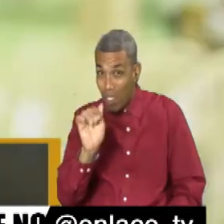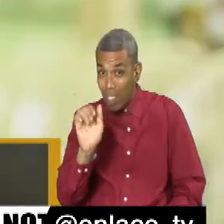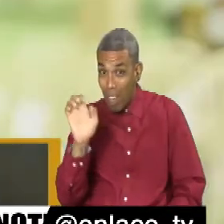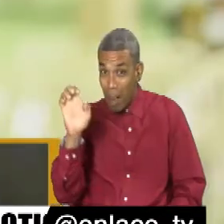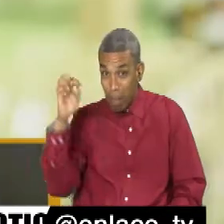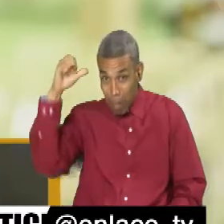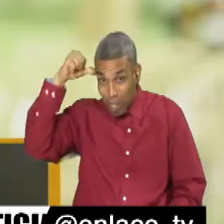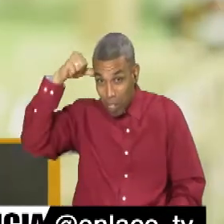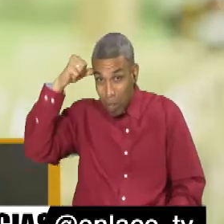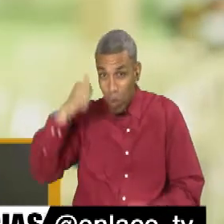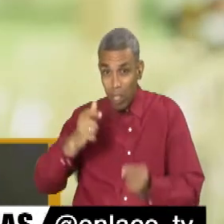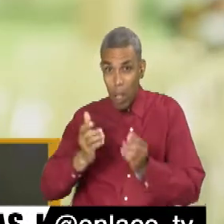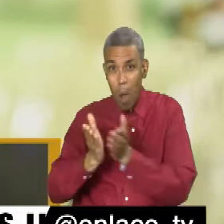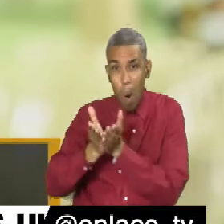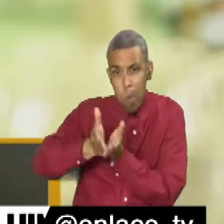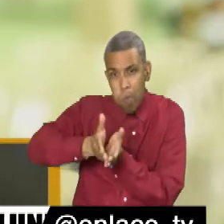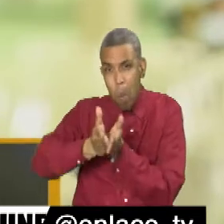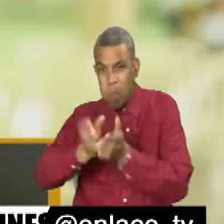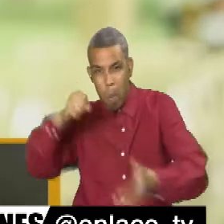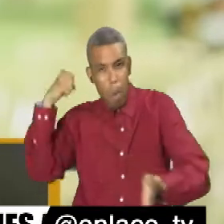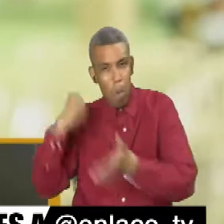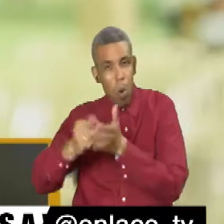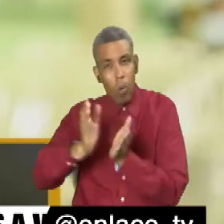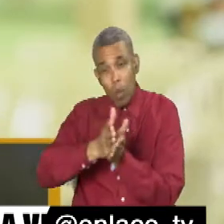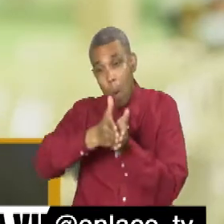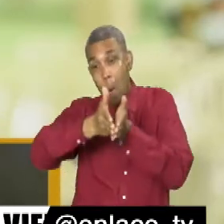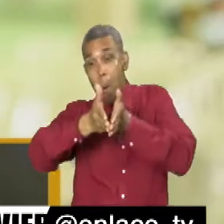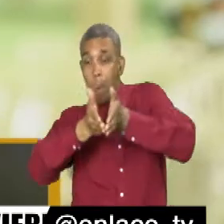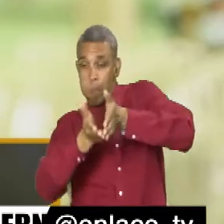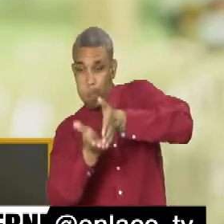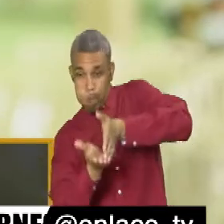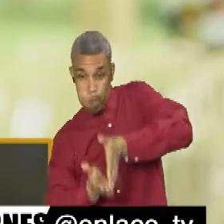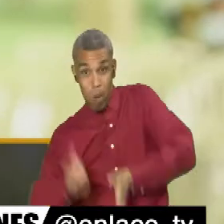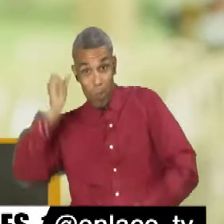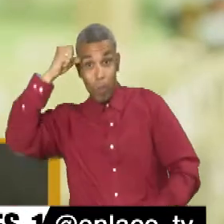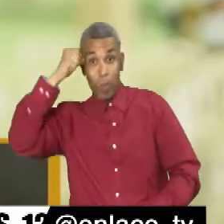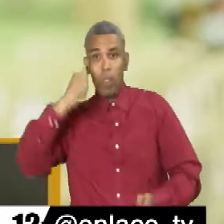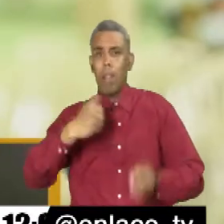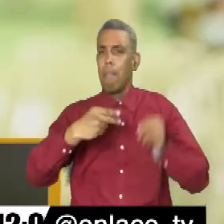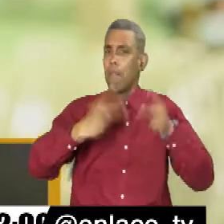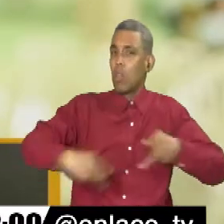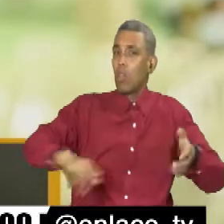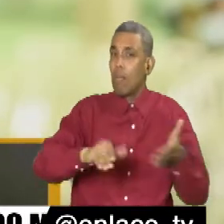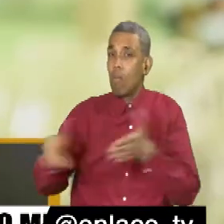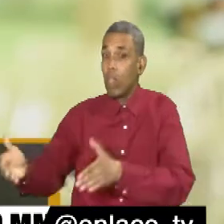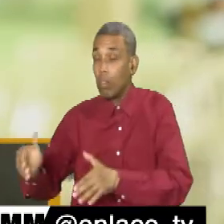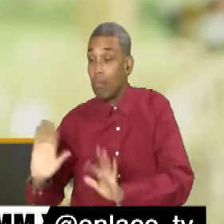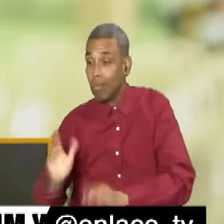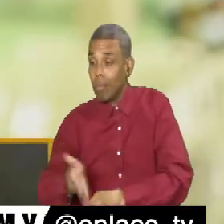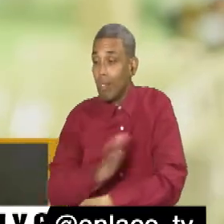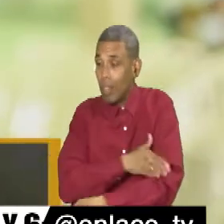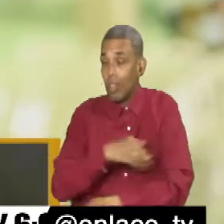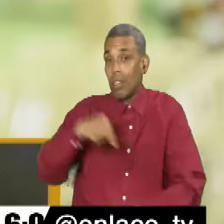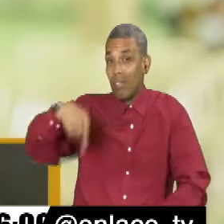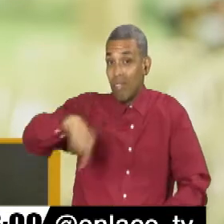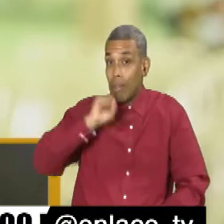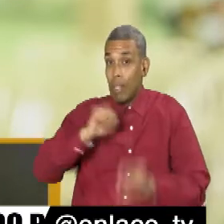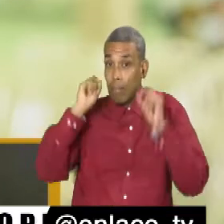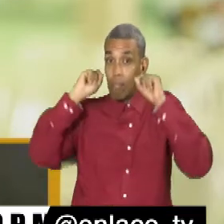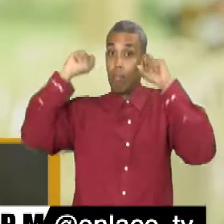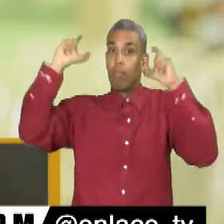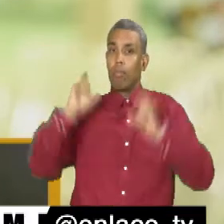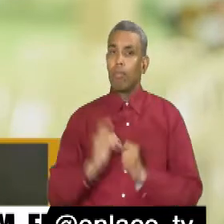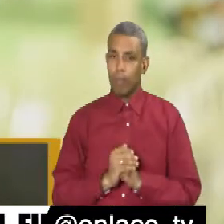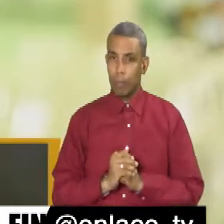vida. Algunas de estas empresas han manifestado o han solicitado permisos al Ministerio de Transporte, que es la autoridad fluvial en el